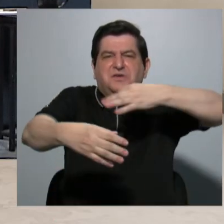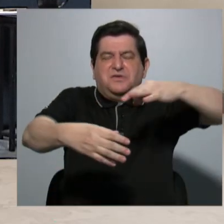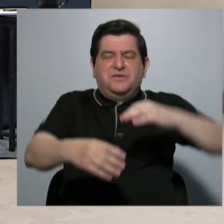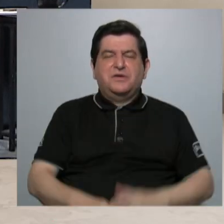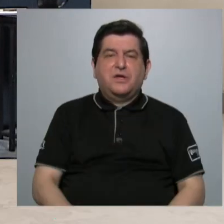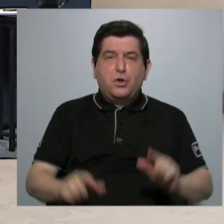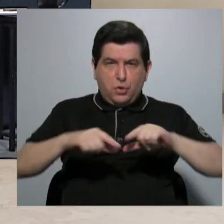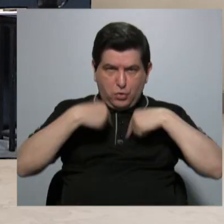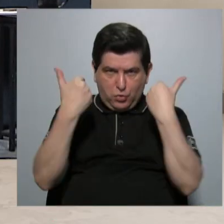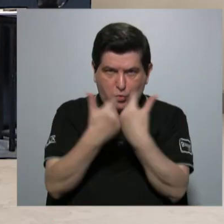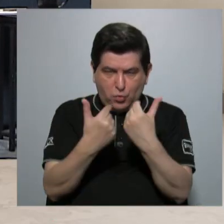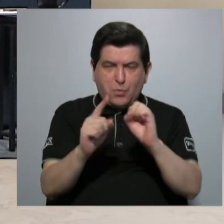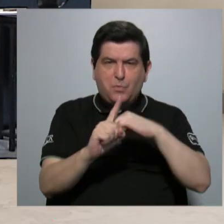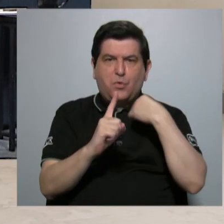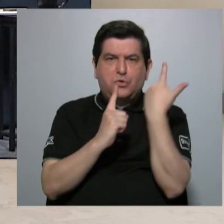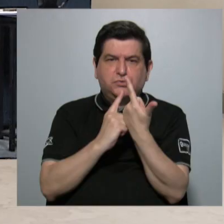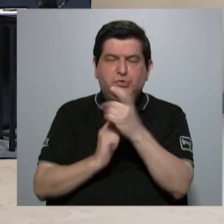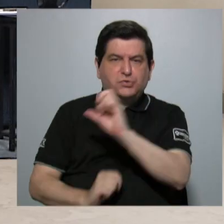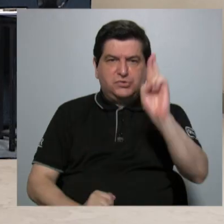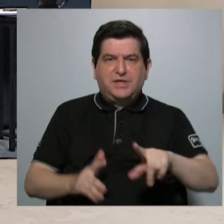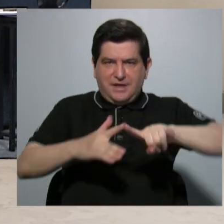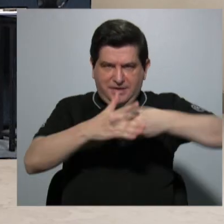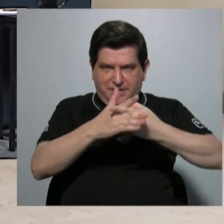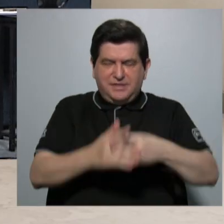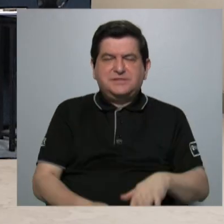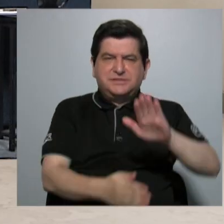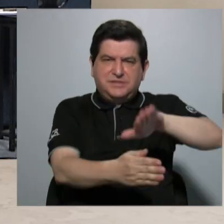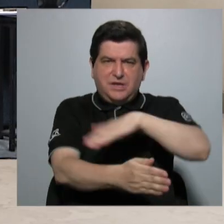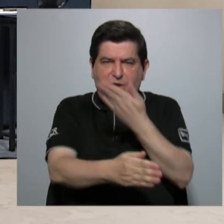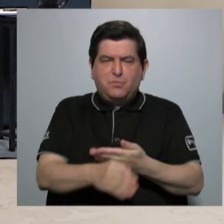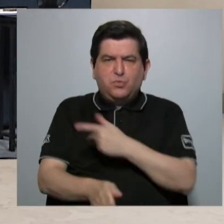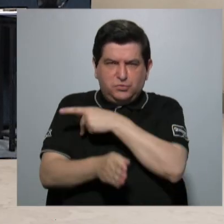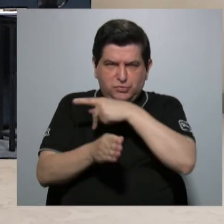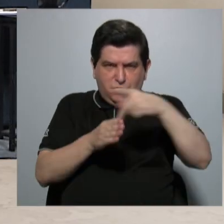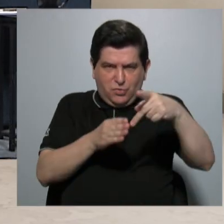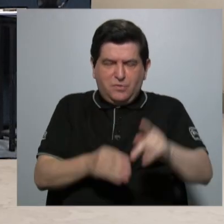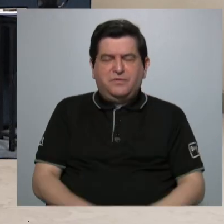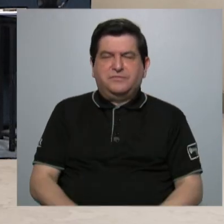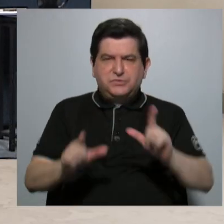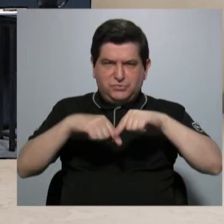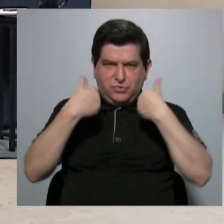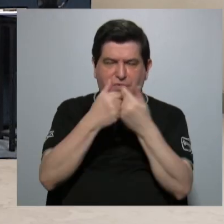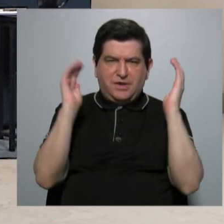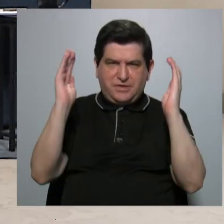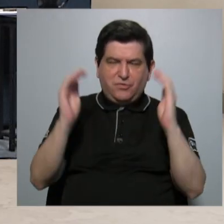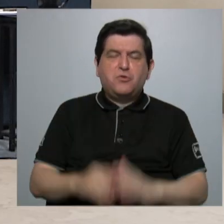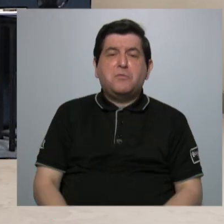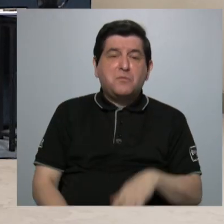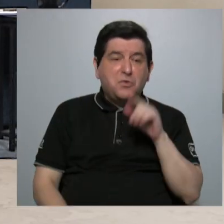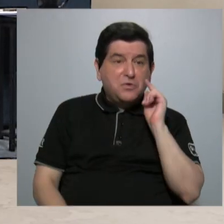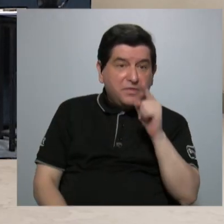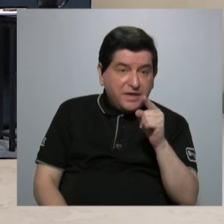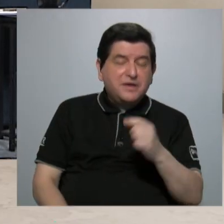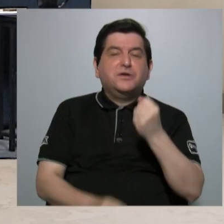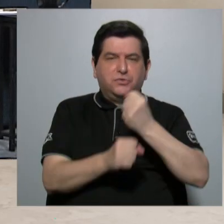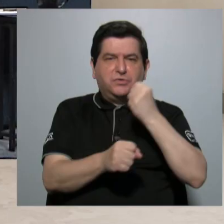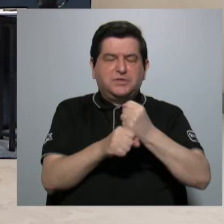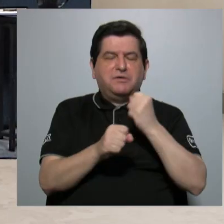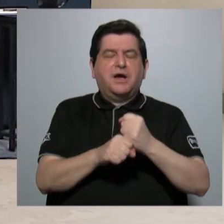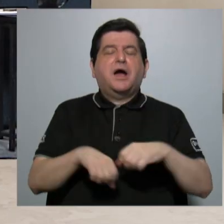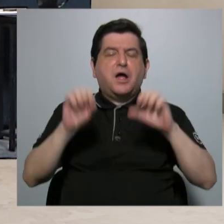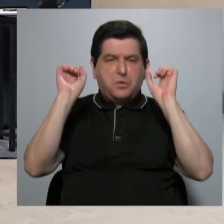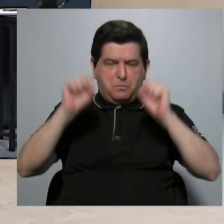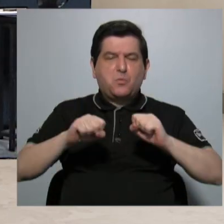Nace una clase social en Costa Rica y entonces el músico profesional sinfónico puede vivir del oficio que hace. Antes